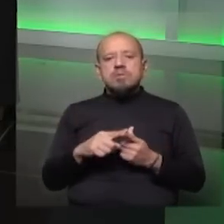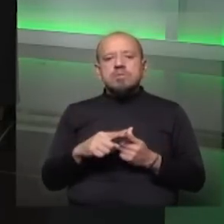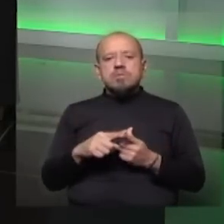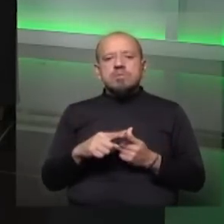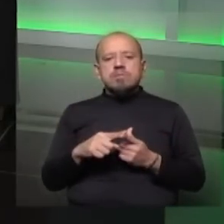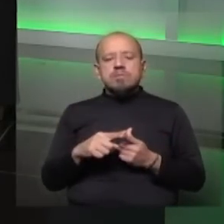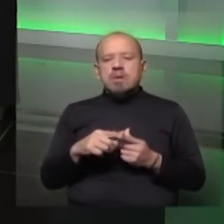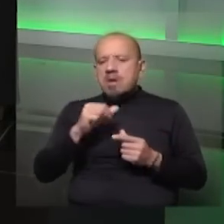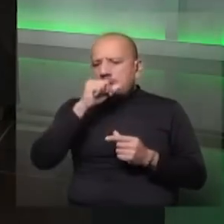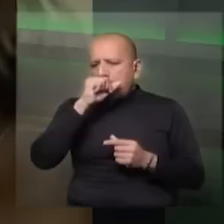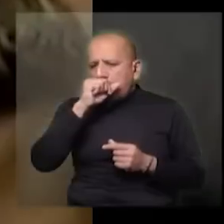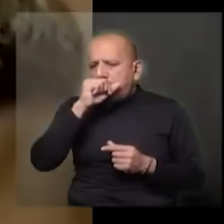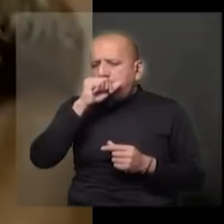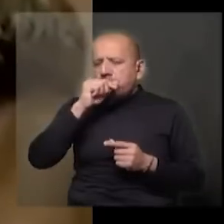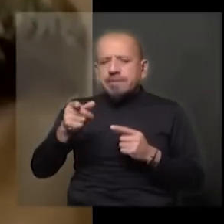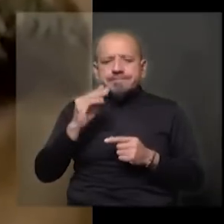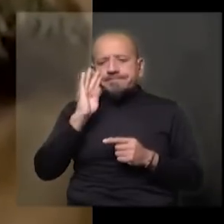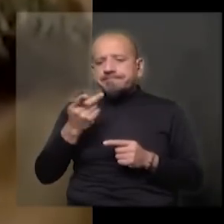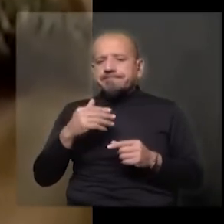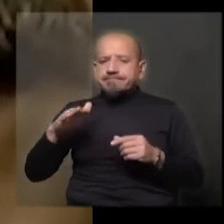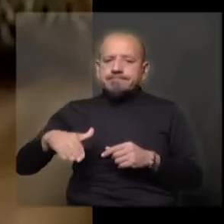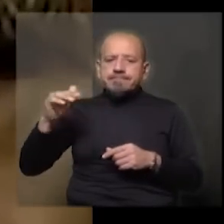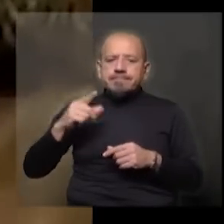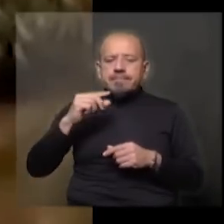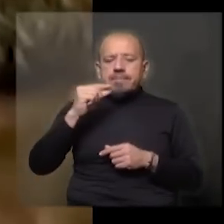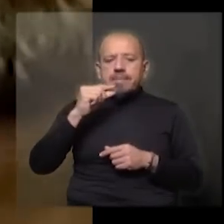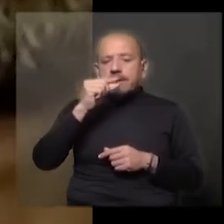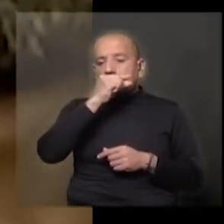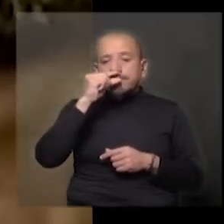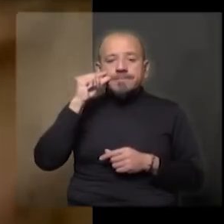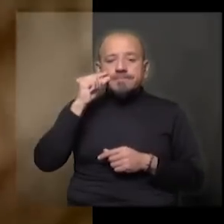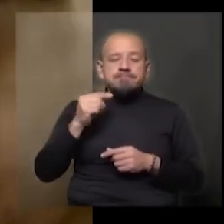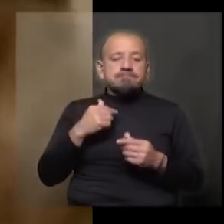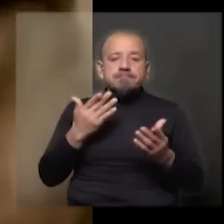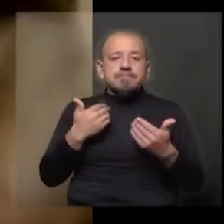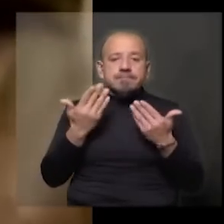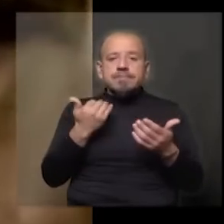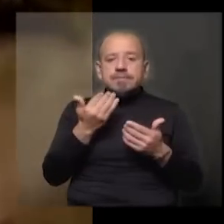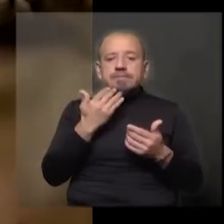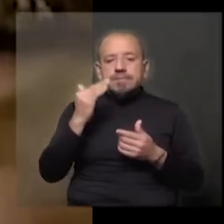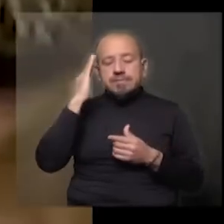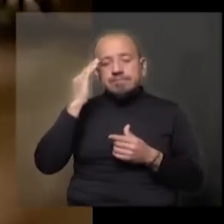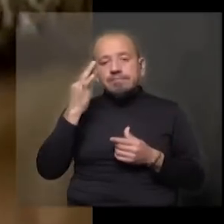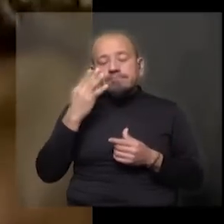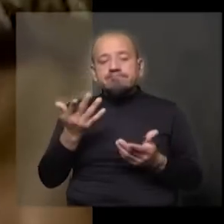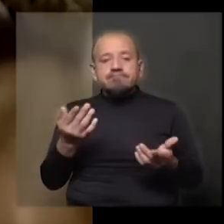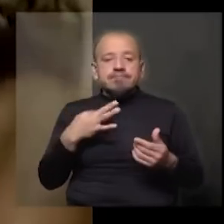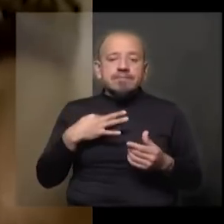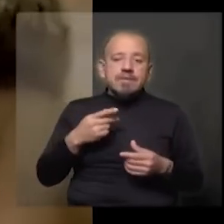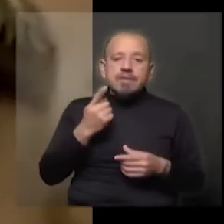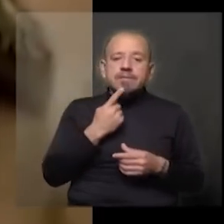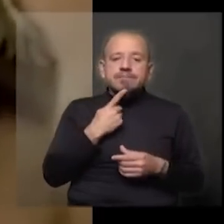seguramente no me conocen dejé los bigotes ni saben Cuál ha sido mi vida política que ha sido desde luego